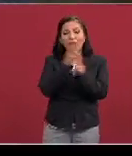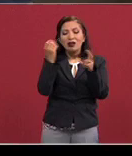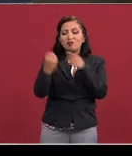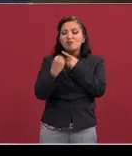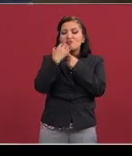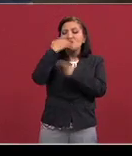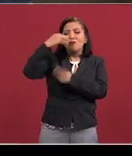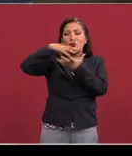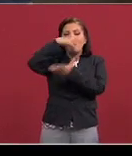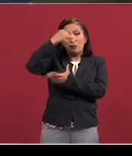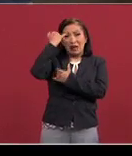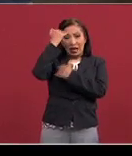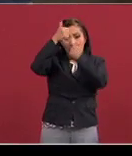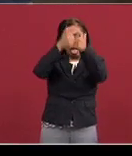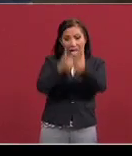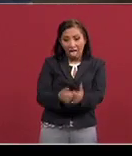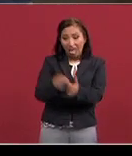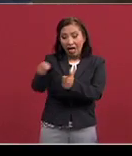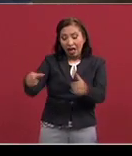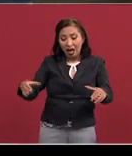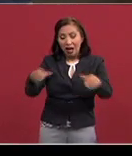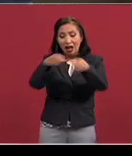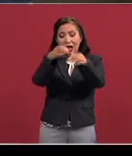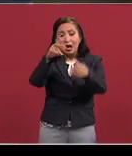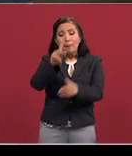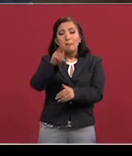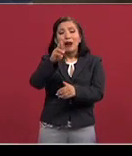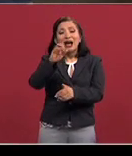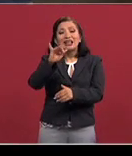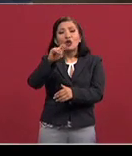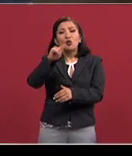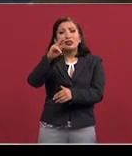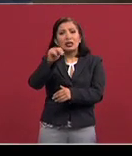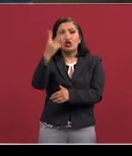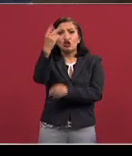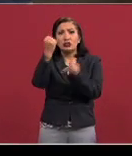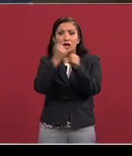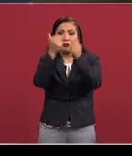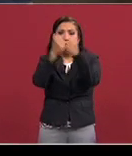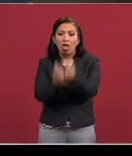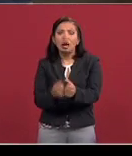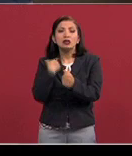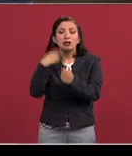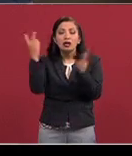inhalaciones. Imagínate haber estado a las faldas del Paricutín durante 2 años, pues todo lo que no